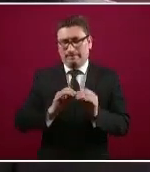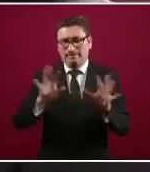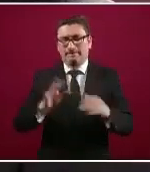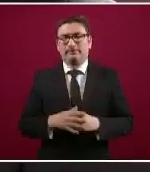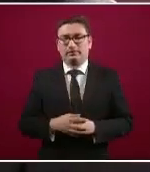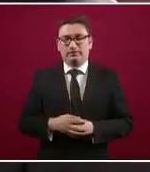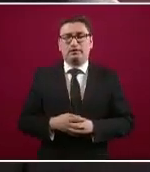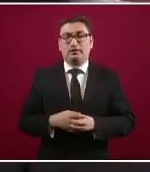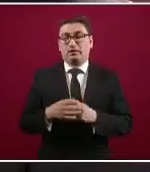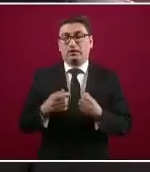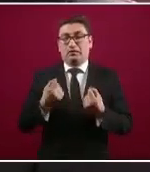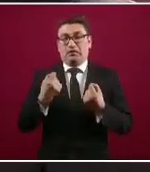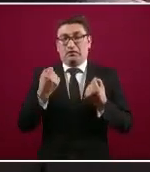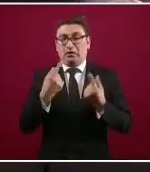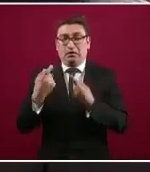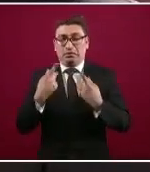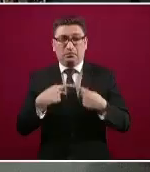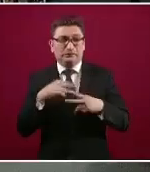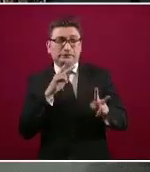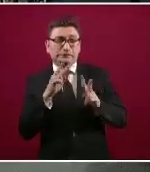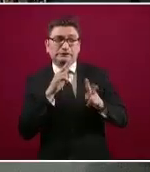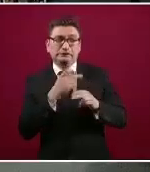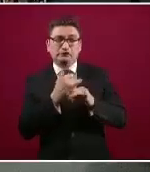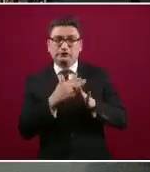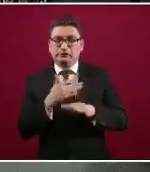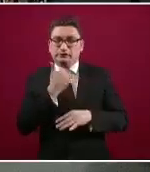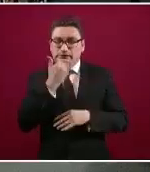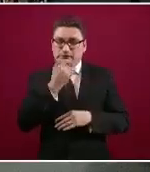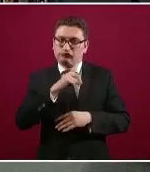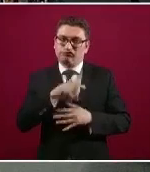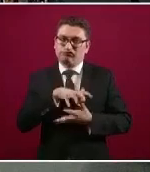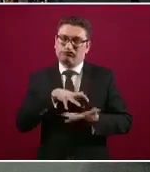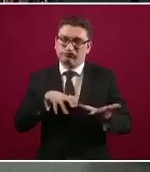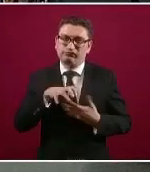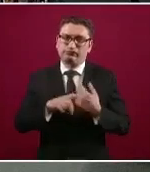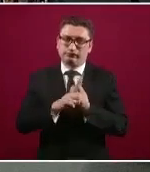algunos momentos caos.